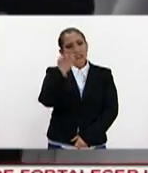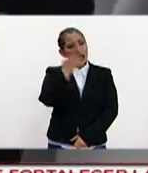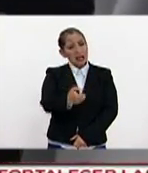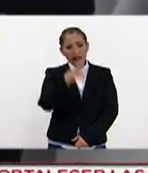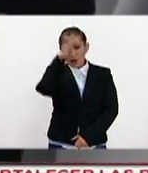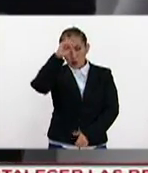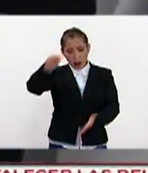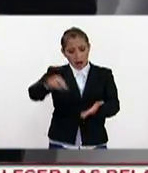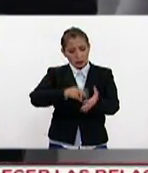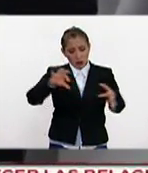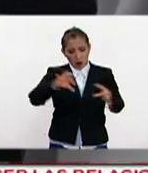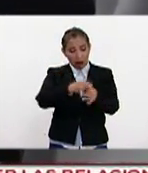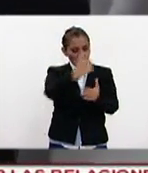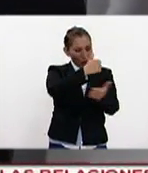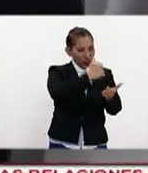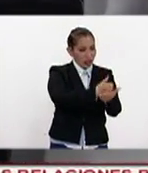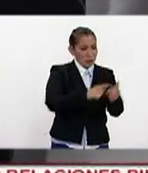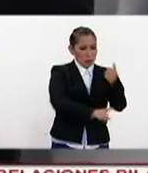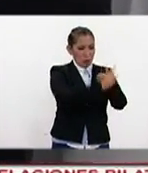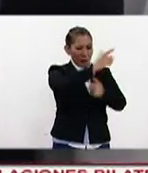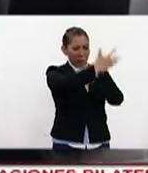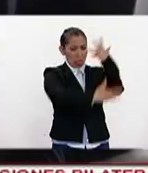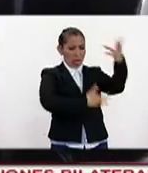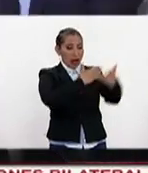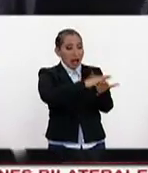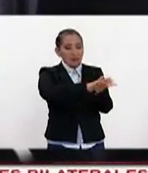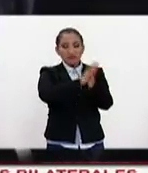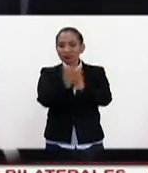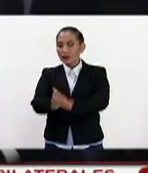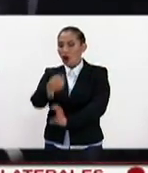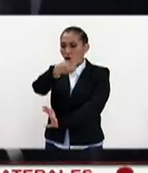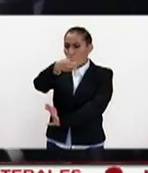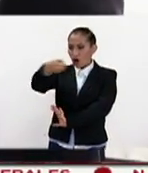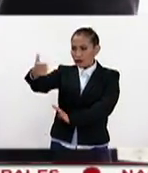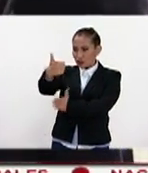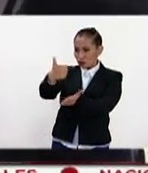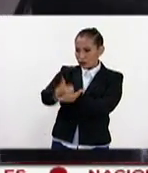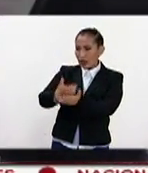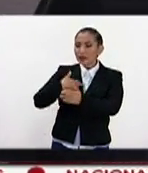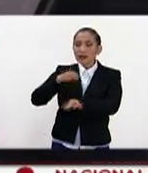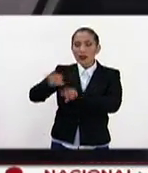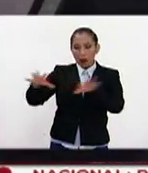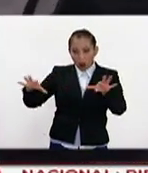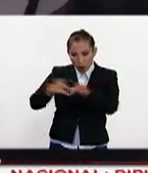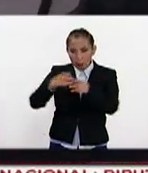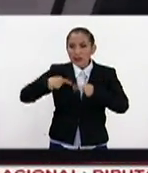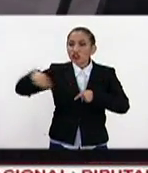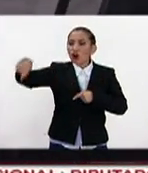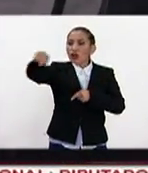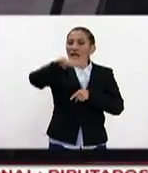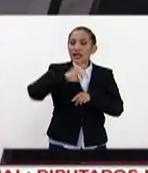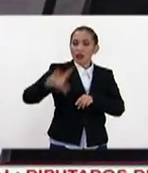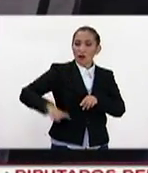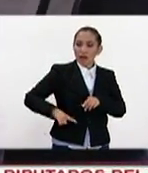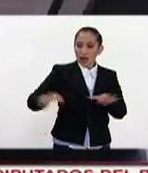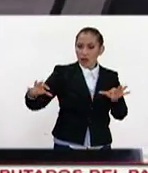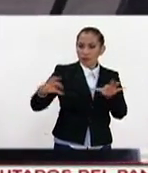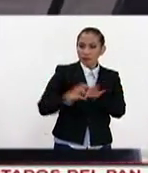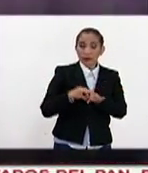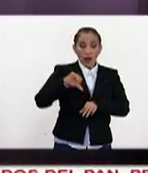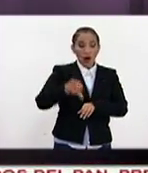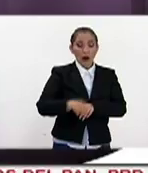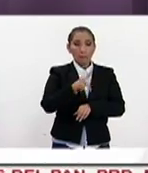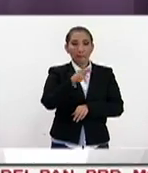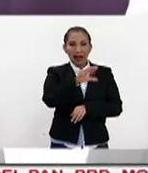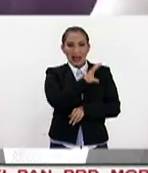este pacto se pasará de una ciudad de caos a una de orden y se va a trabajar junto con los ciudadanos y la Federación. Hoy